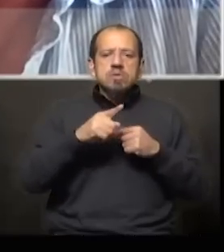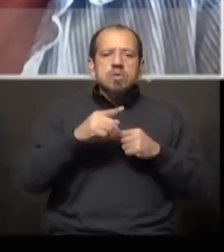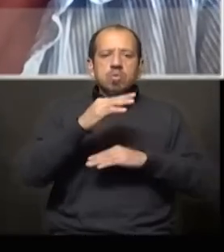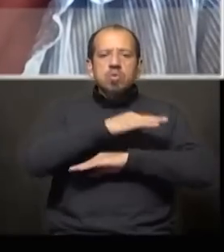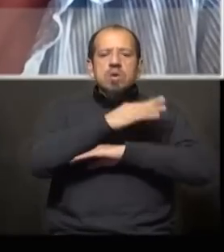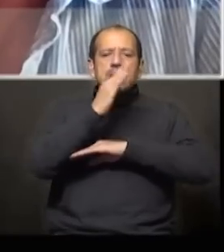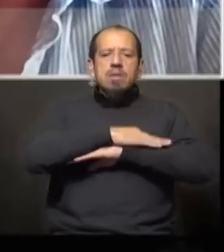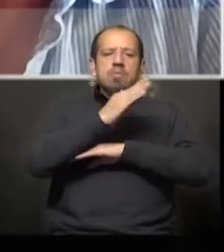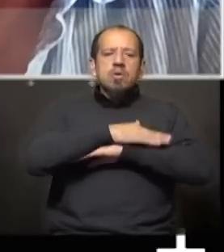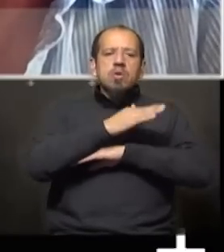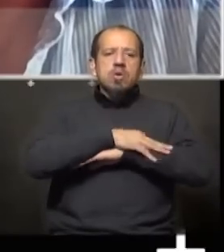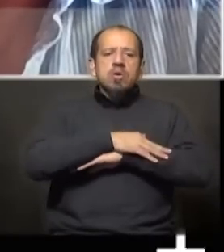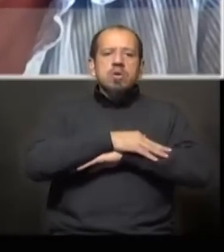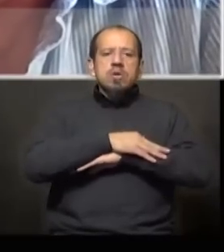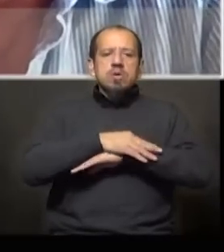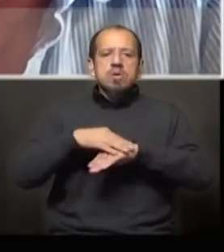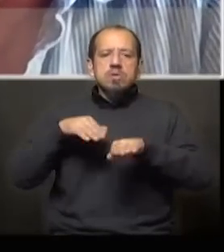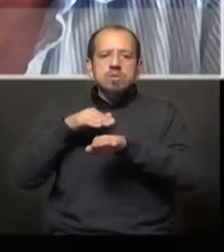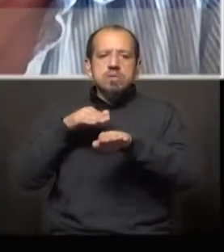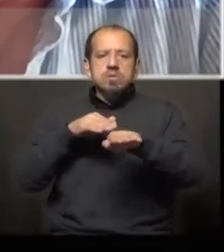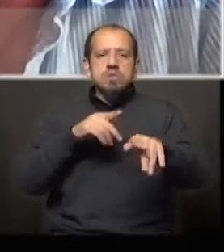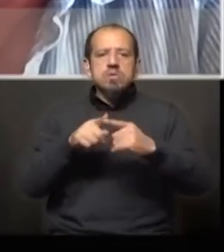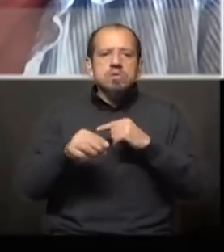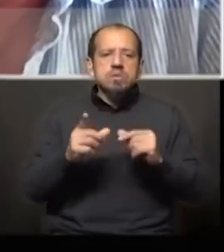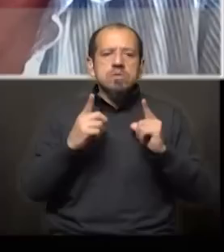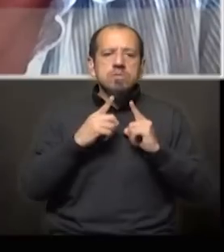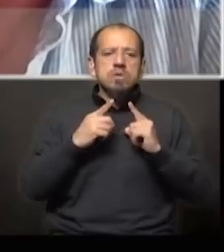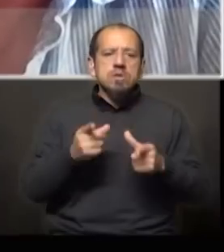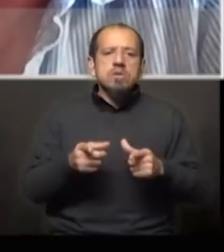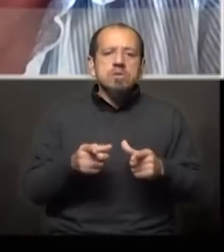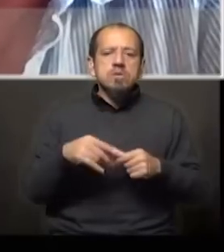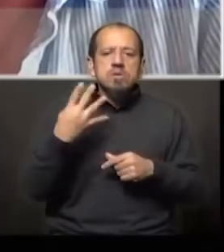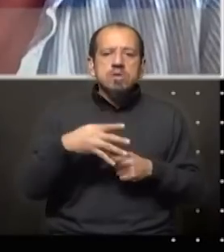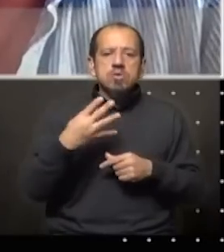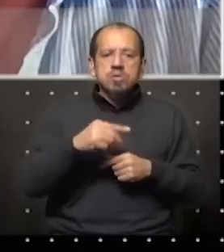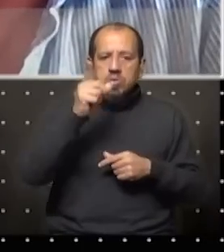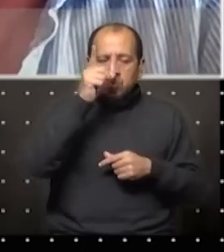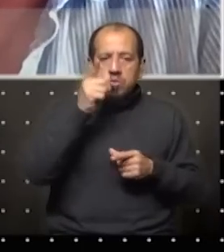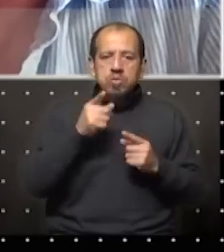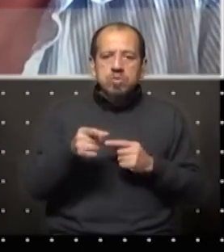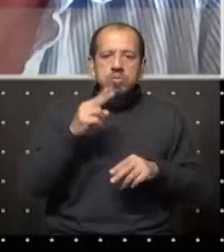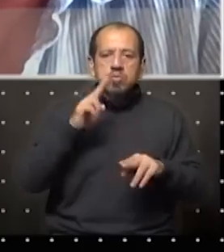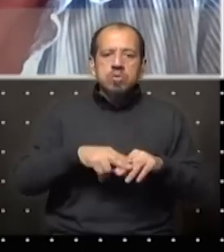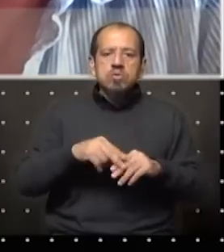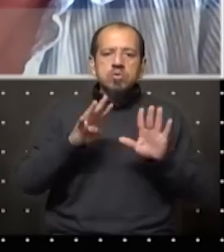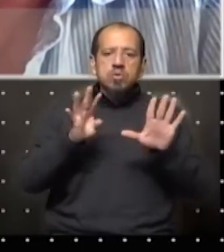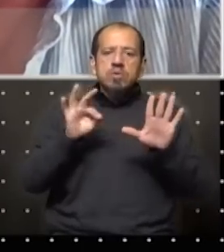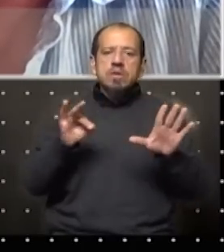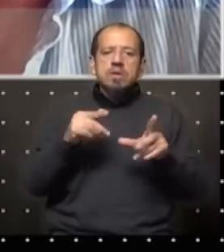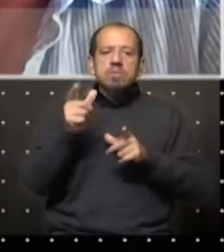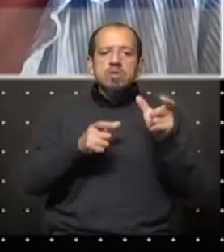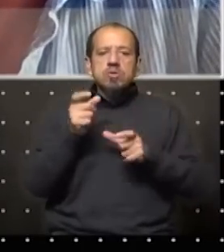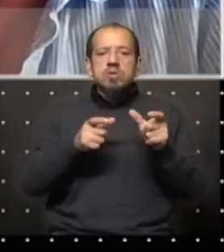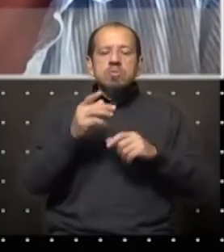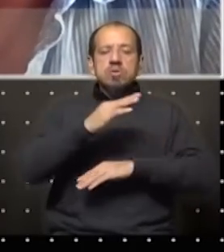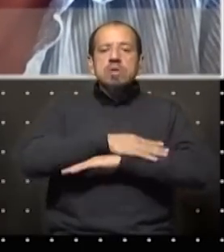una cantidad de gente que estaba esperando para los fuegos de artificio de Julio murieron 90 personas atropelladas por